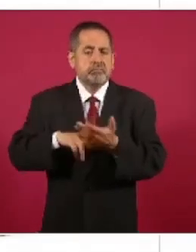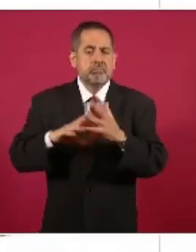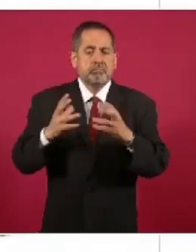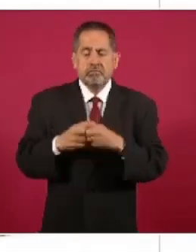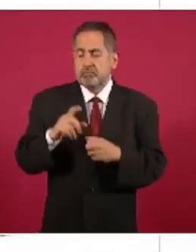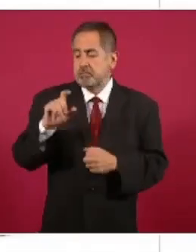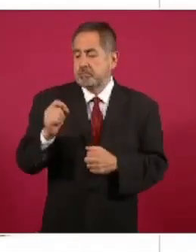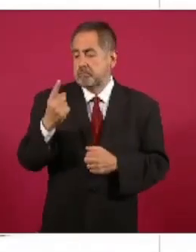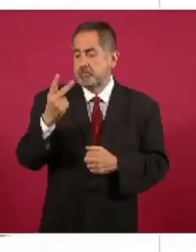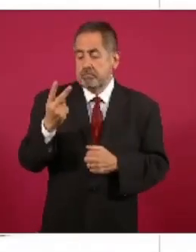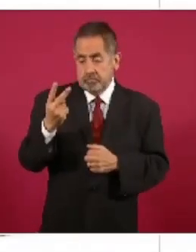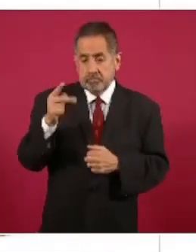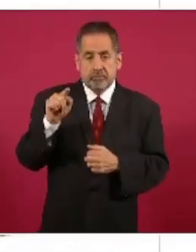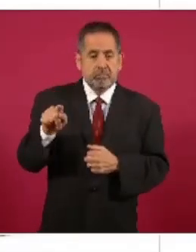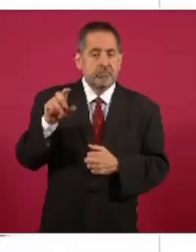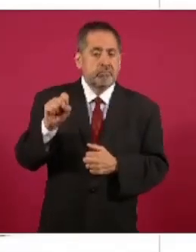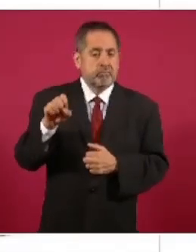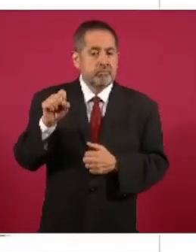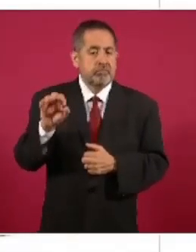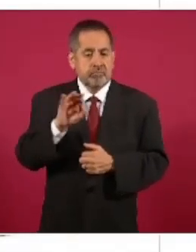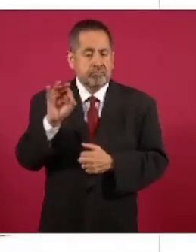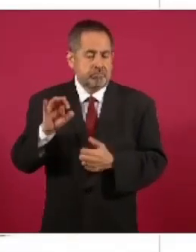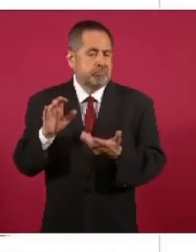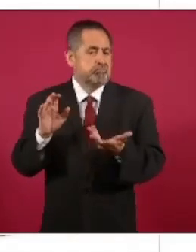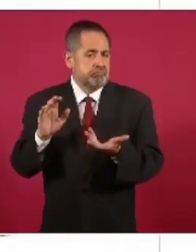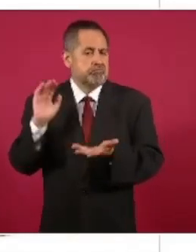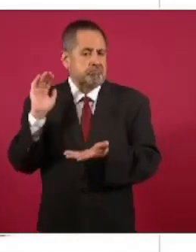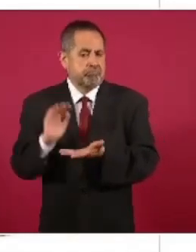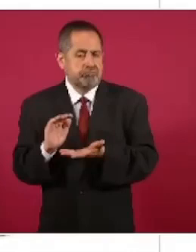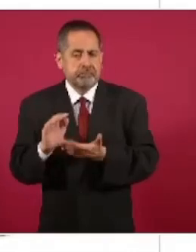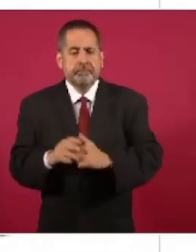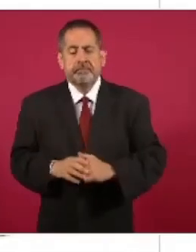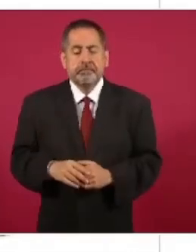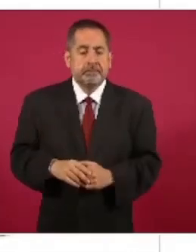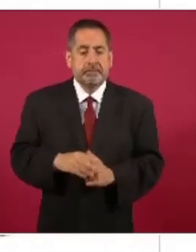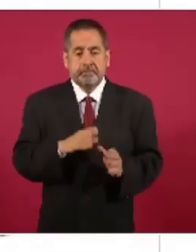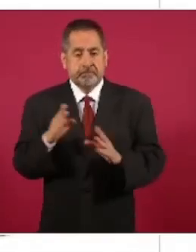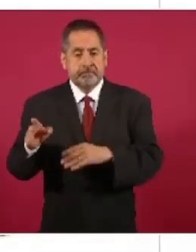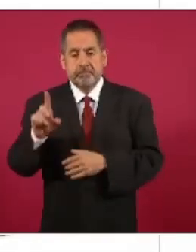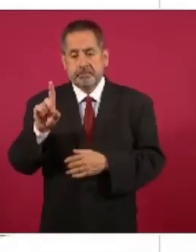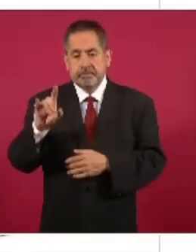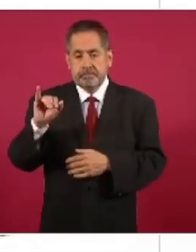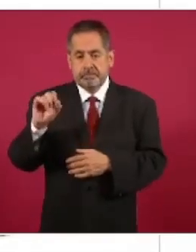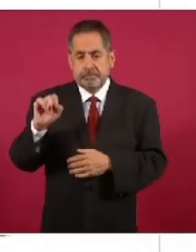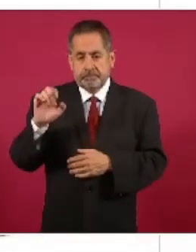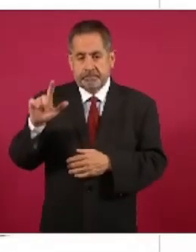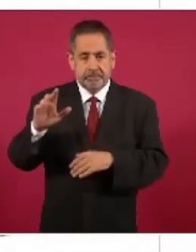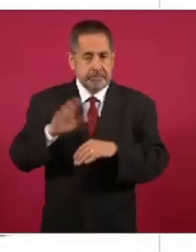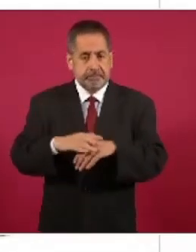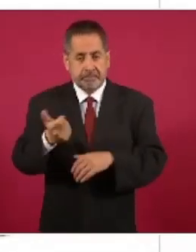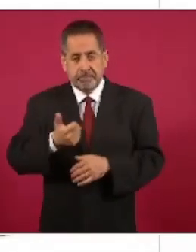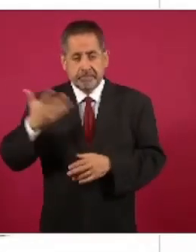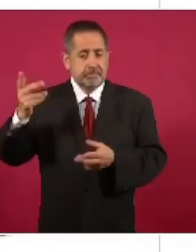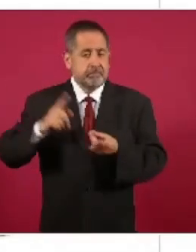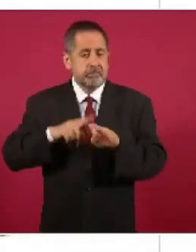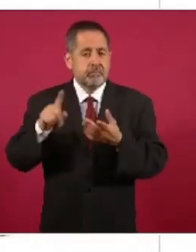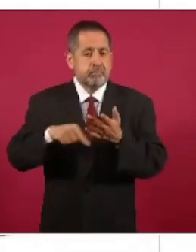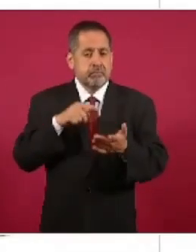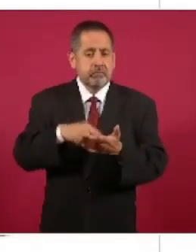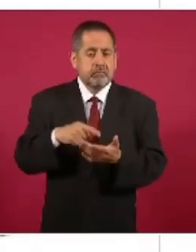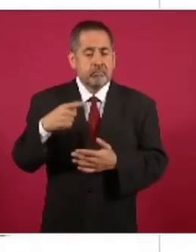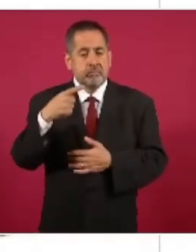22 pesos con 60 centavos. En el diésel, la más cara con el margen más alto, Cargogas en Torreón,